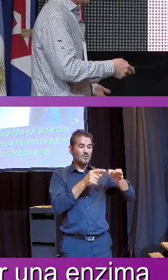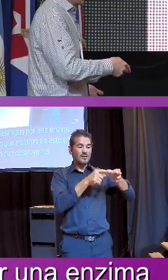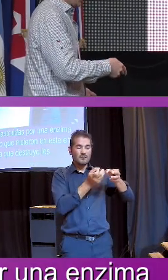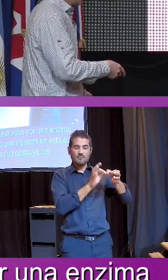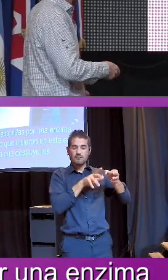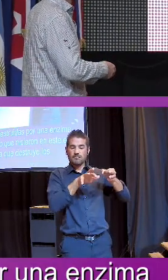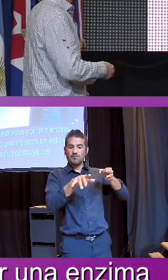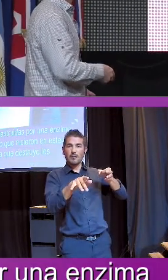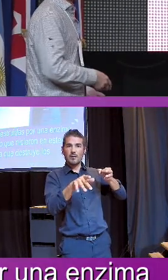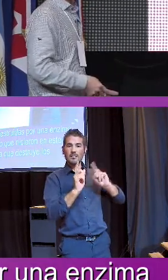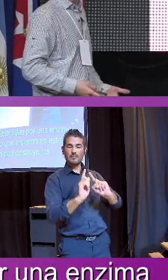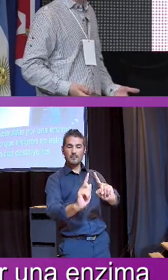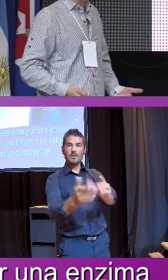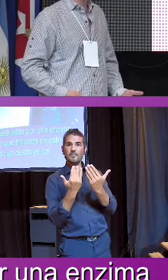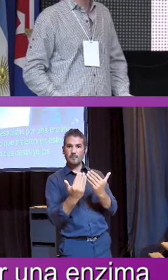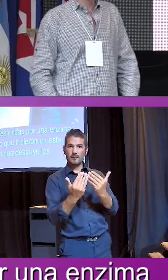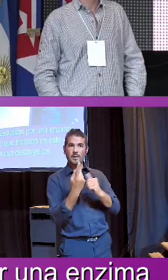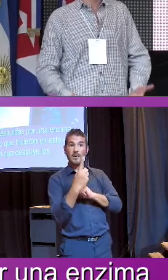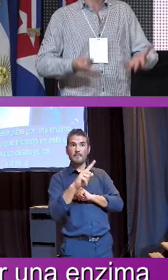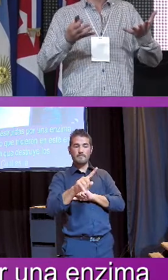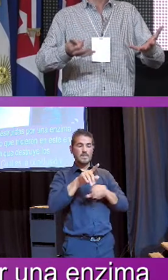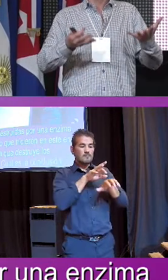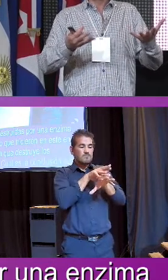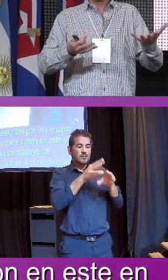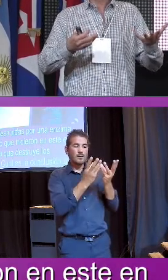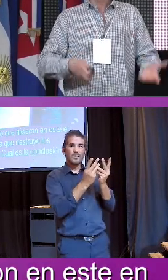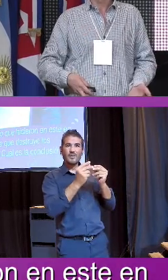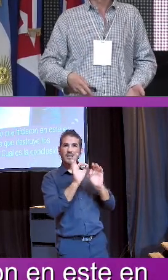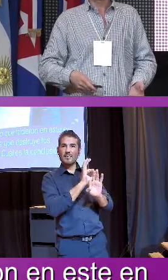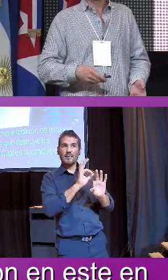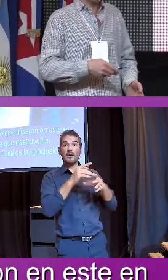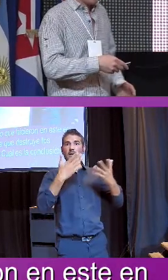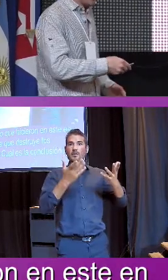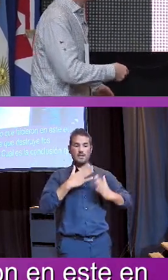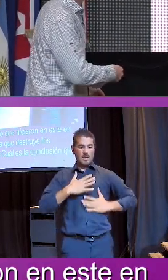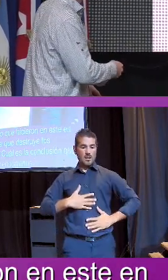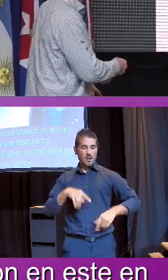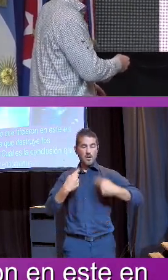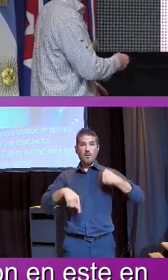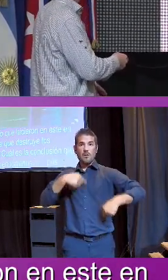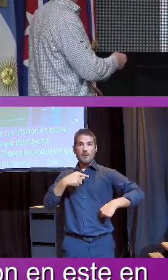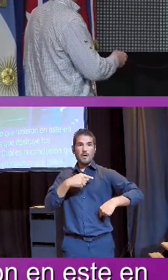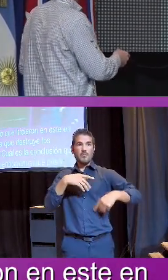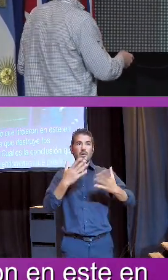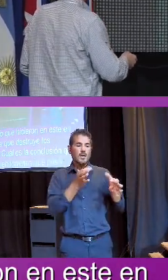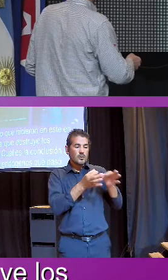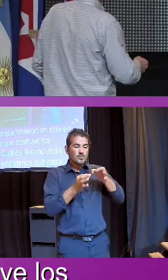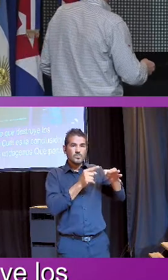importa? ¿Y cuál es la conclusión? Que aumenta el nivel de cannabinoides endógenos. ¿Qué pasó? En estos